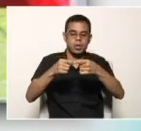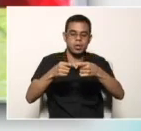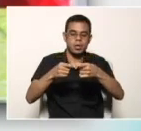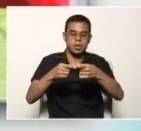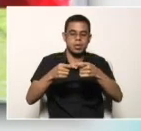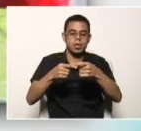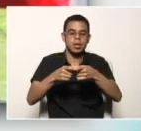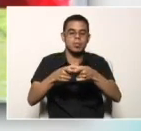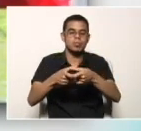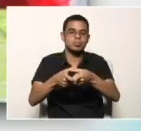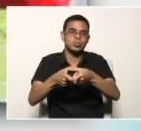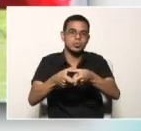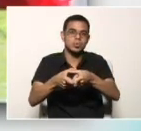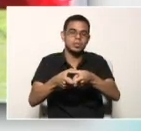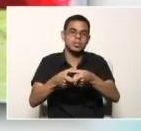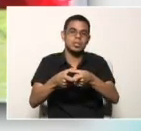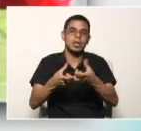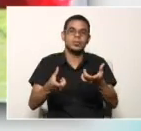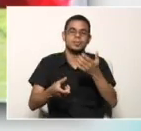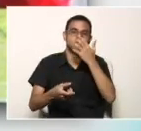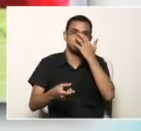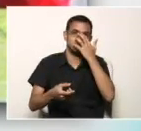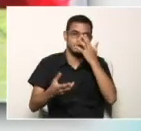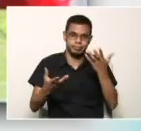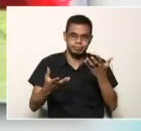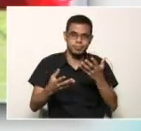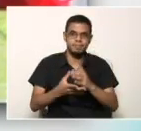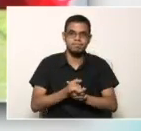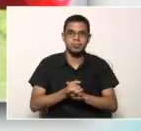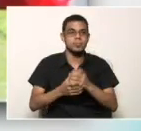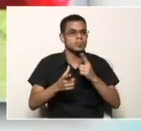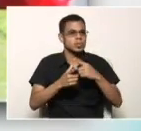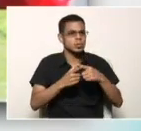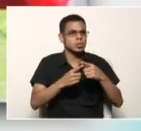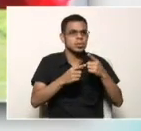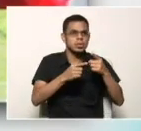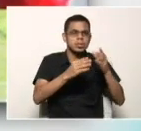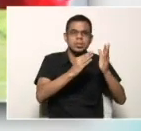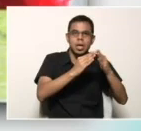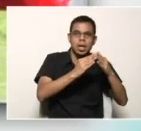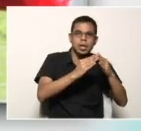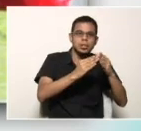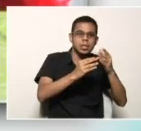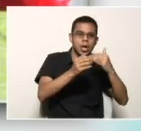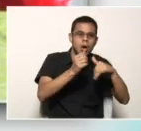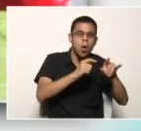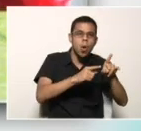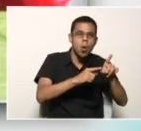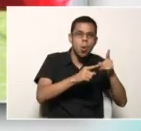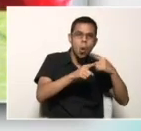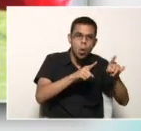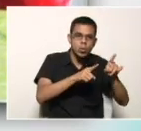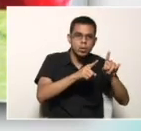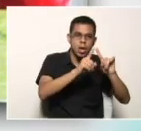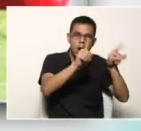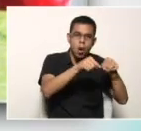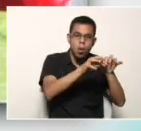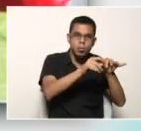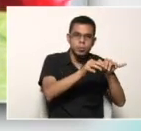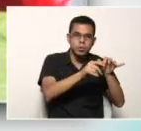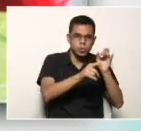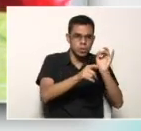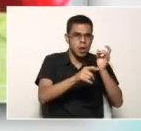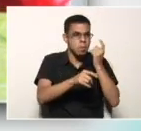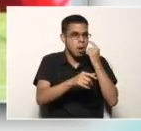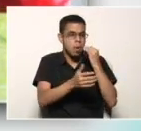en su casa otro monitor, se grafía también otro monitor, usted puede sustituir ese monitor por otro para